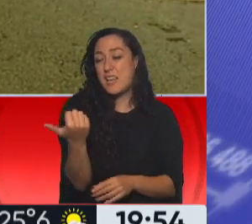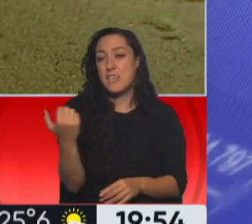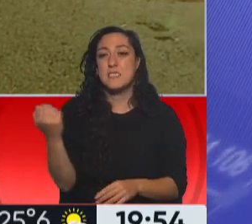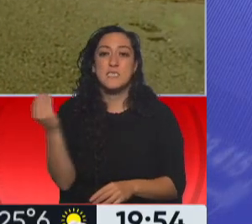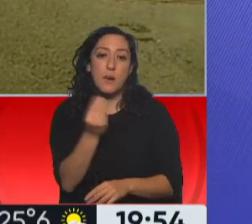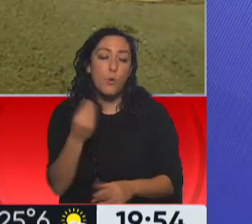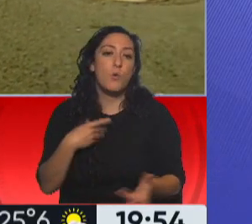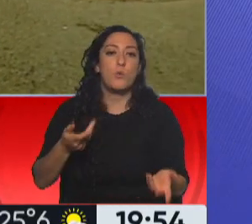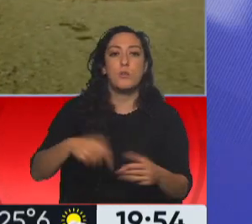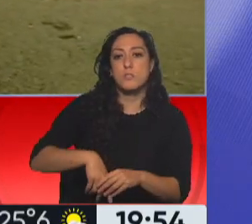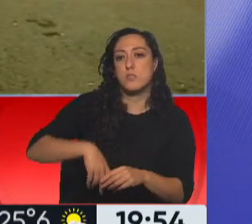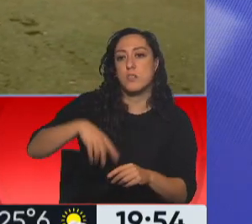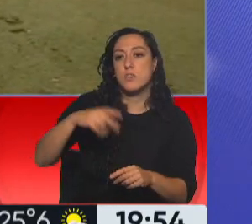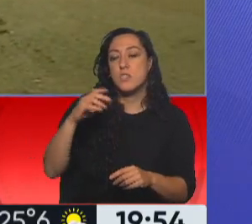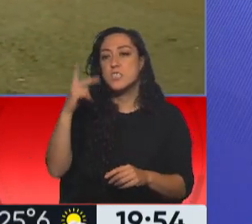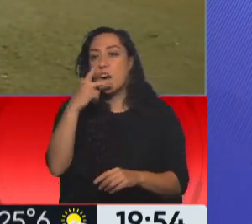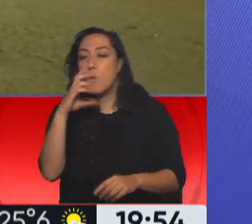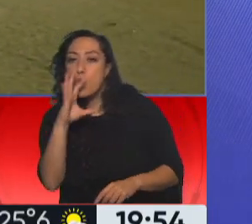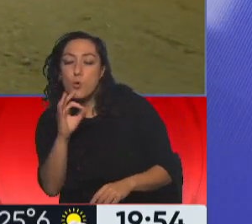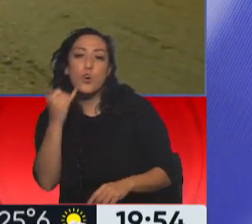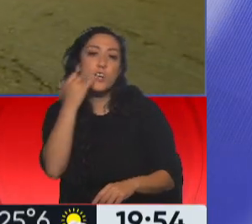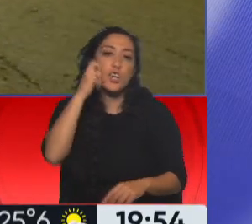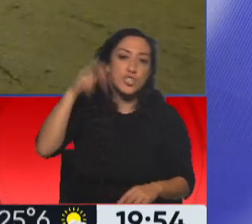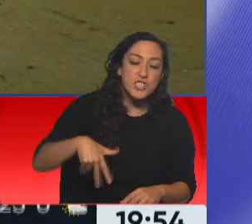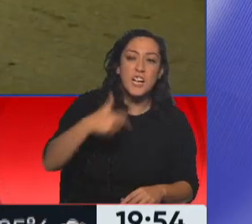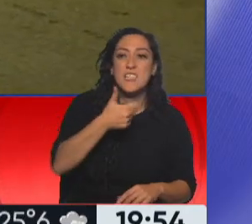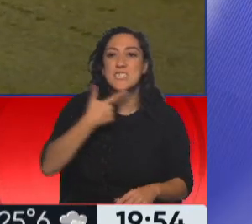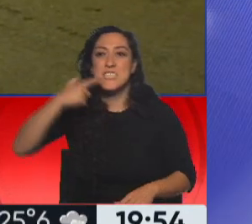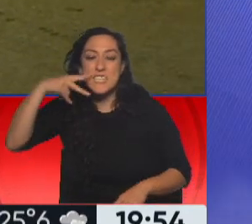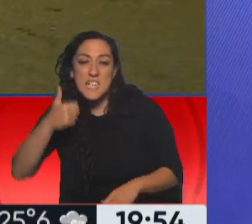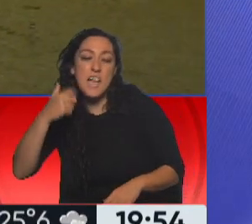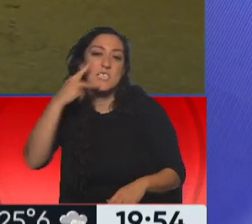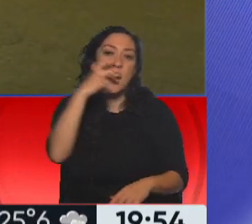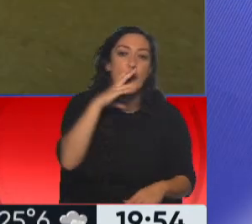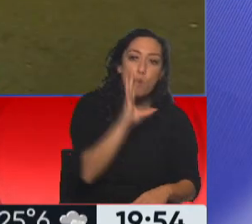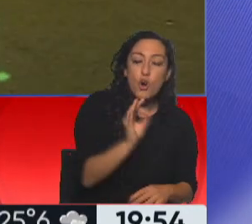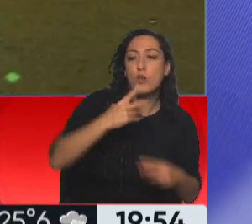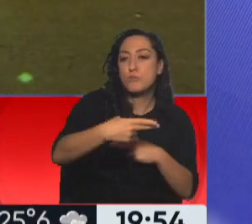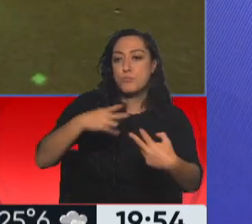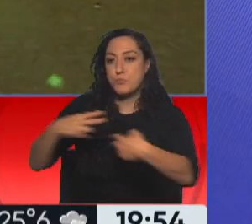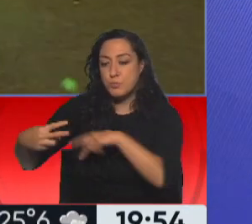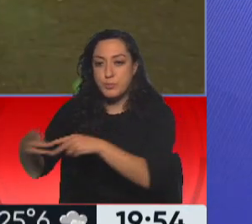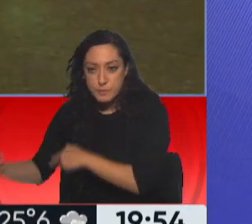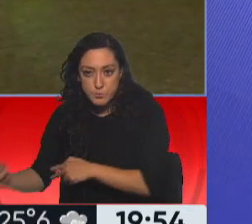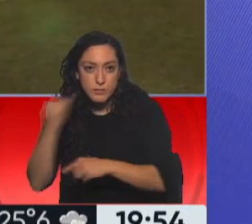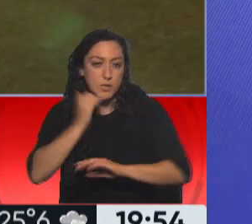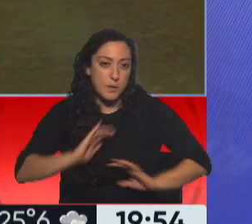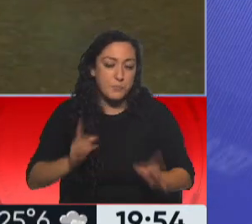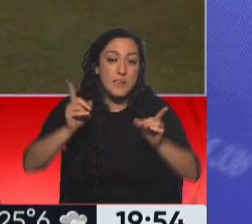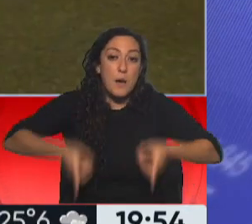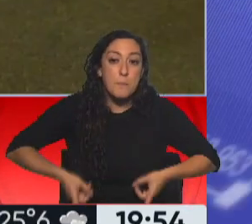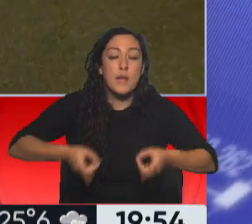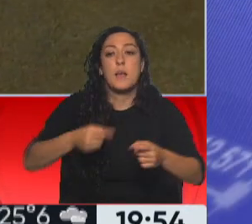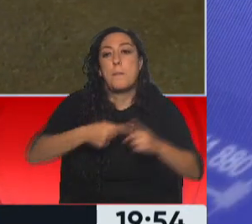Moreno, Chacabuco y Rivadavia, Irigoyen y Chacabuco, Alsina y Chacabuco serán las calles que estarán cortadas, pero también habrá